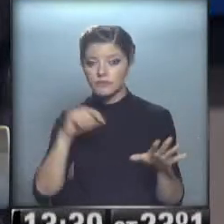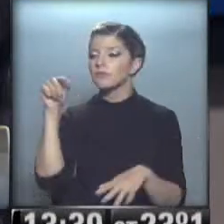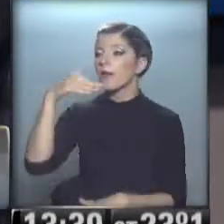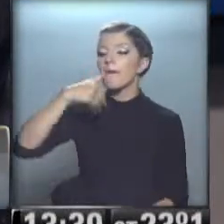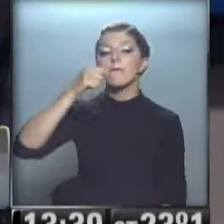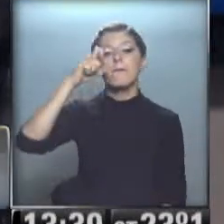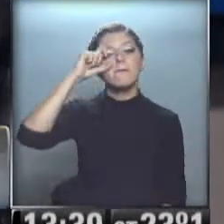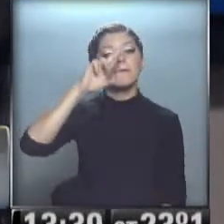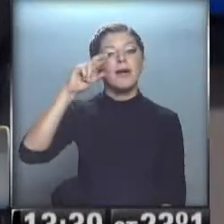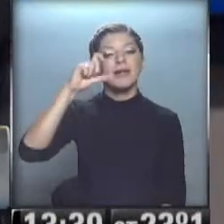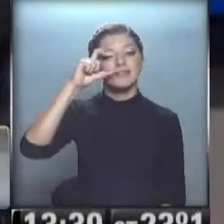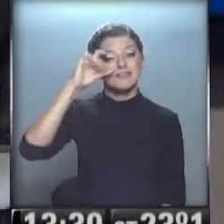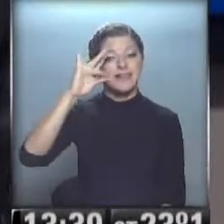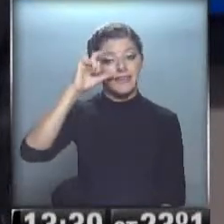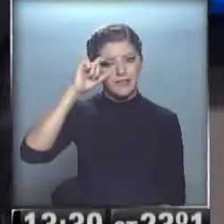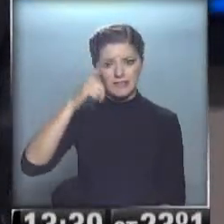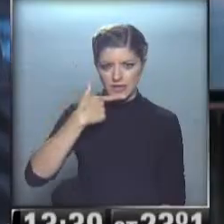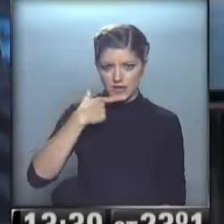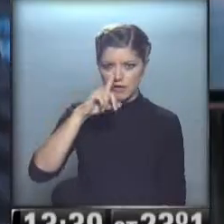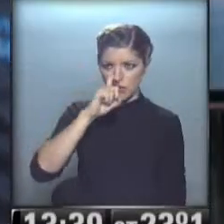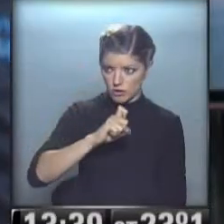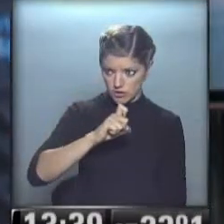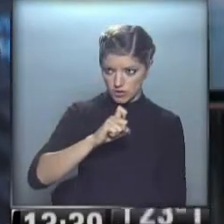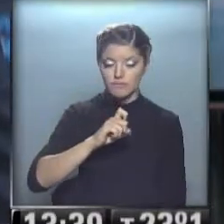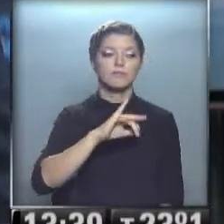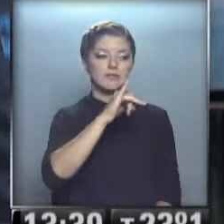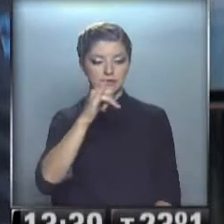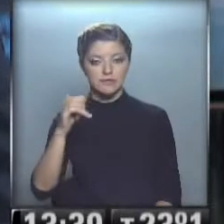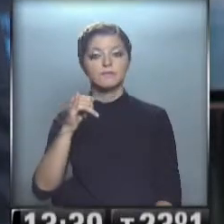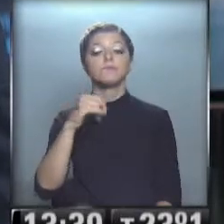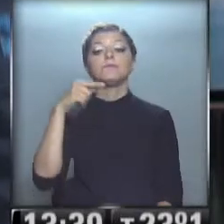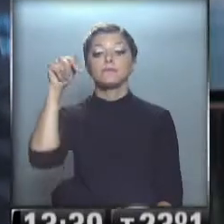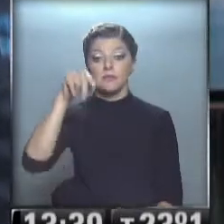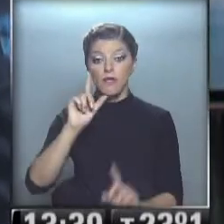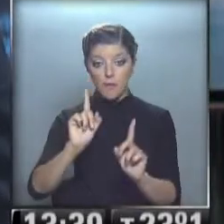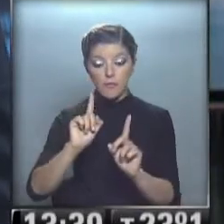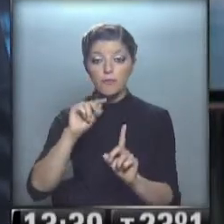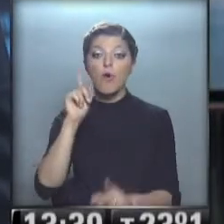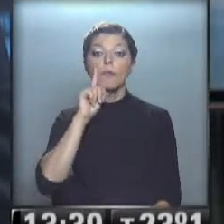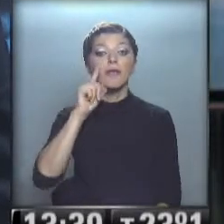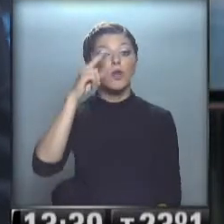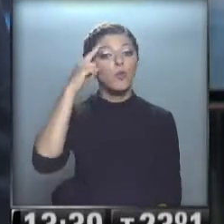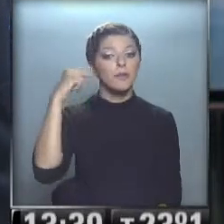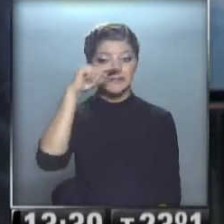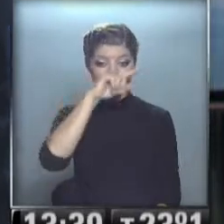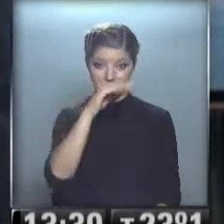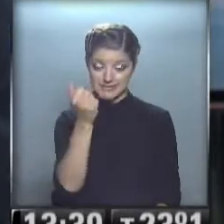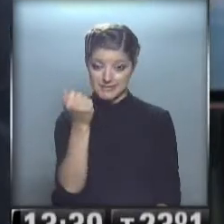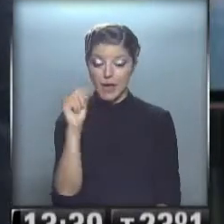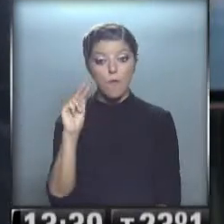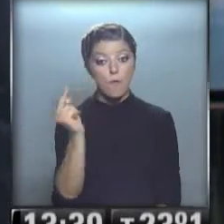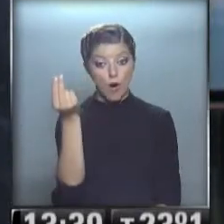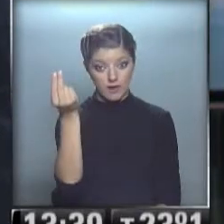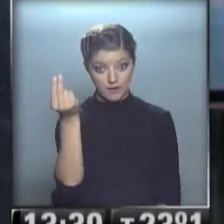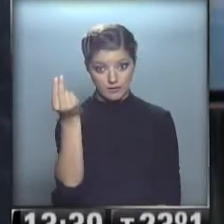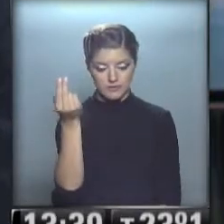En Mercedes. En Mercedes de Corrientes. En Mercedes de Corrientes. Sí, y ahí muere en el año 76, con lo cual esta